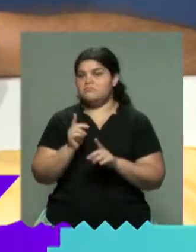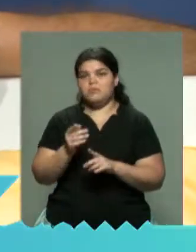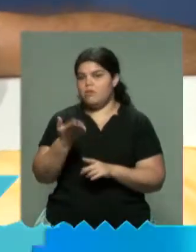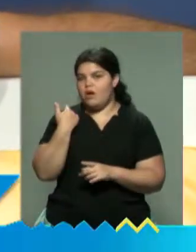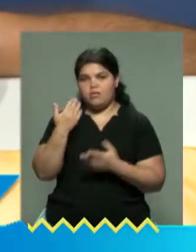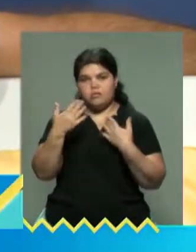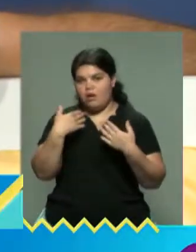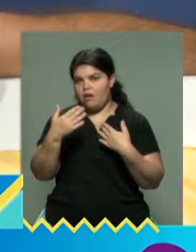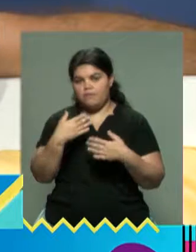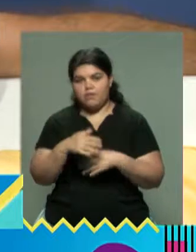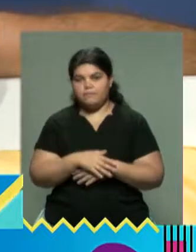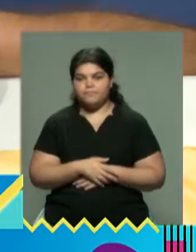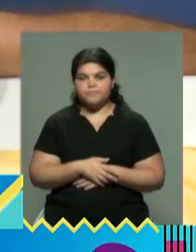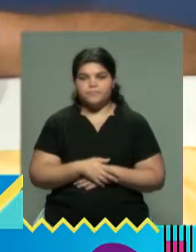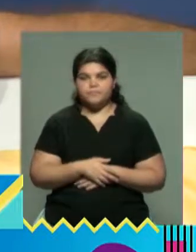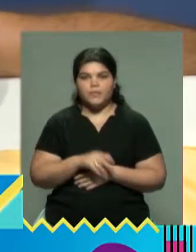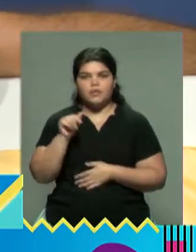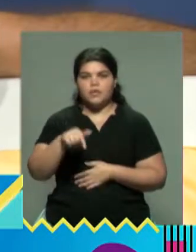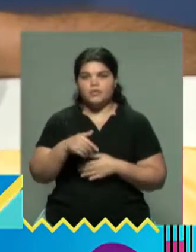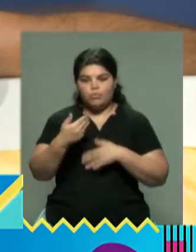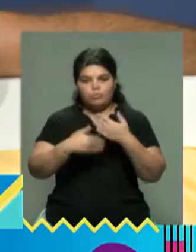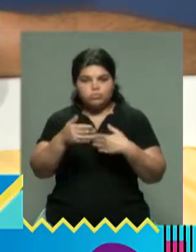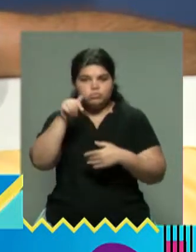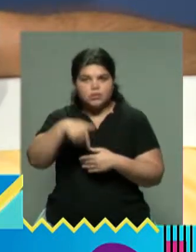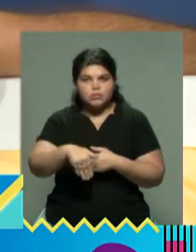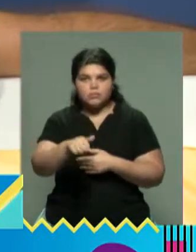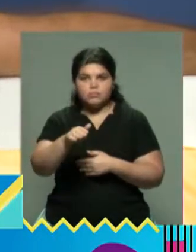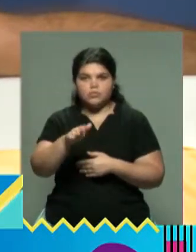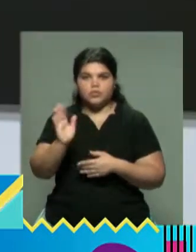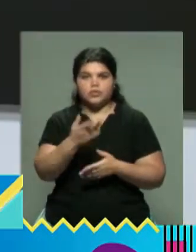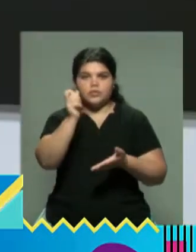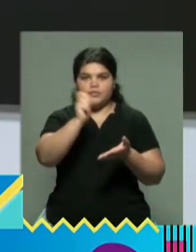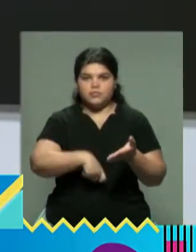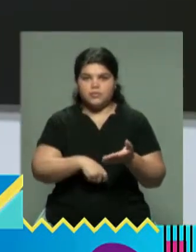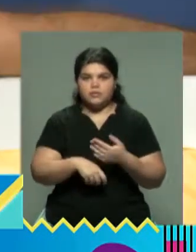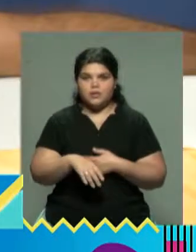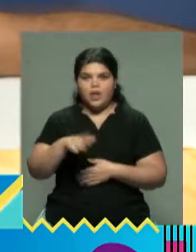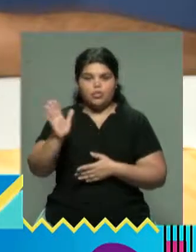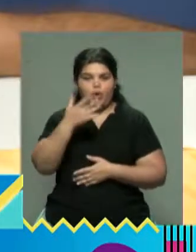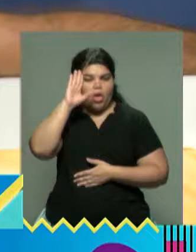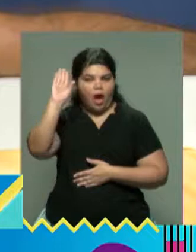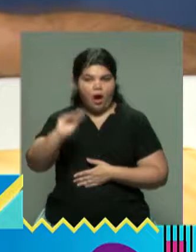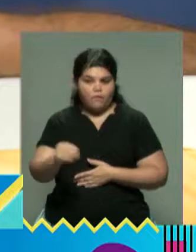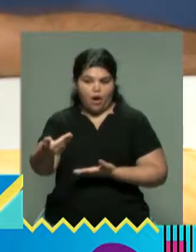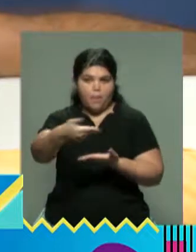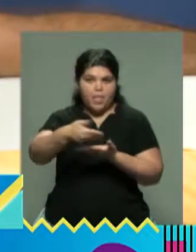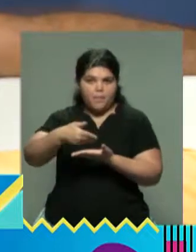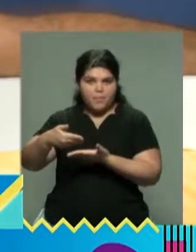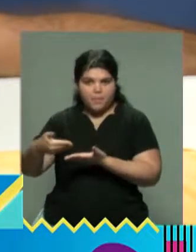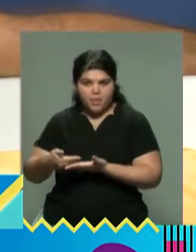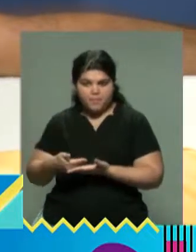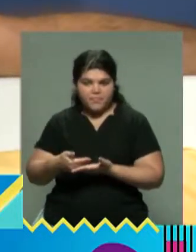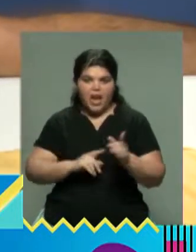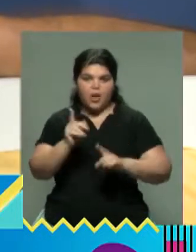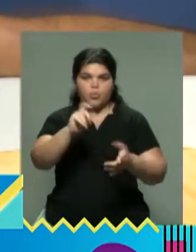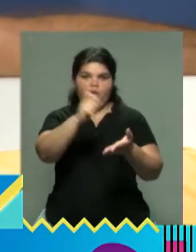que en cierta forma es un atenuante, pero todos los abogados te lo piden, si vamos al caso. Que en algunos lugares no te lo hacen firmar porque